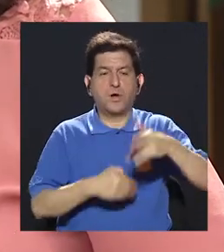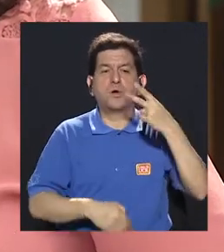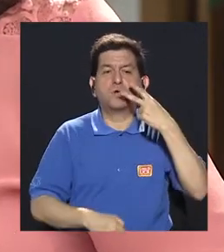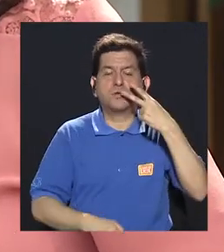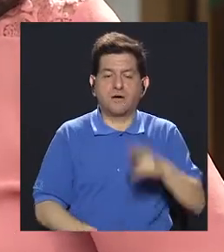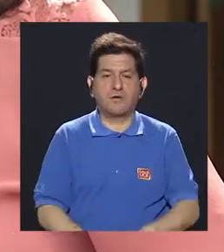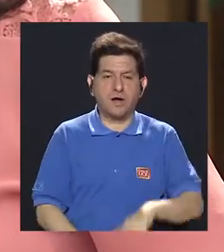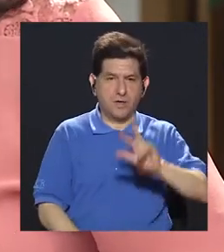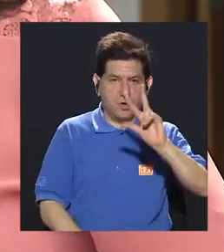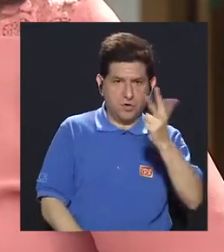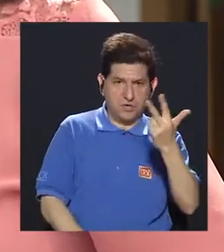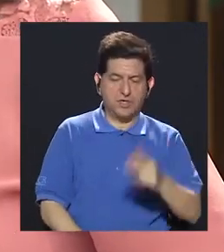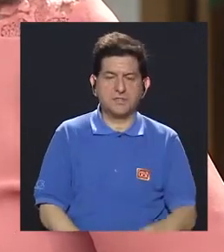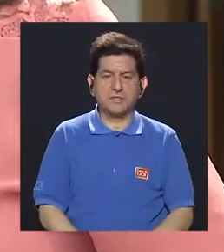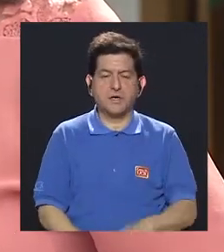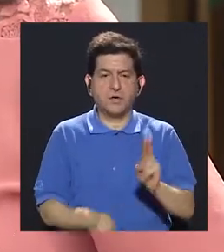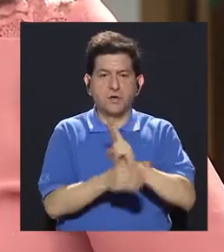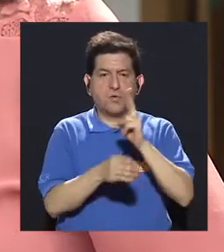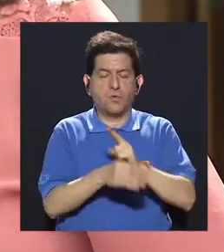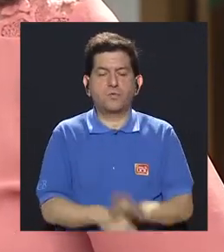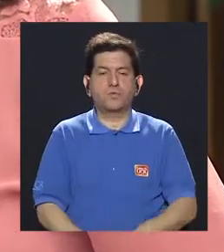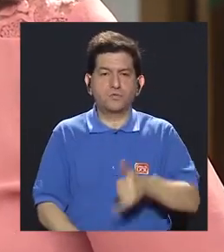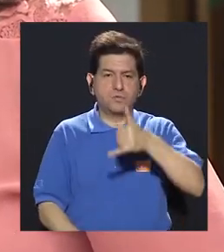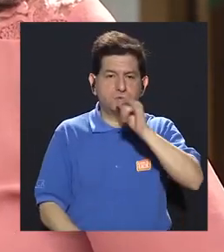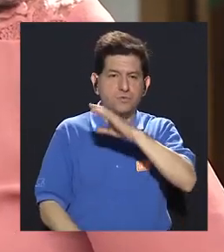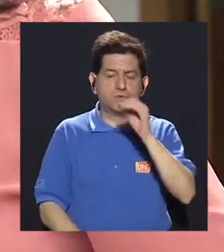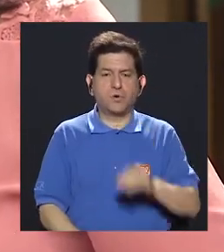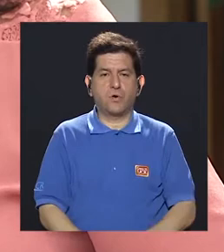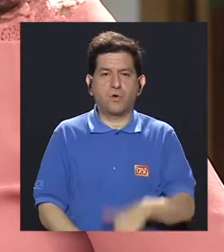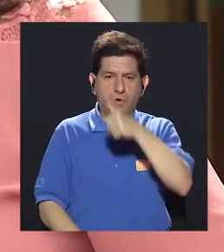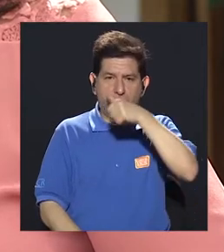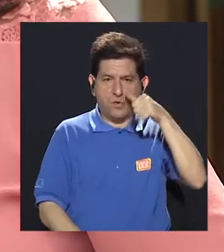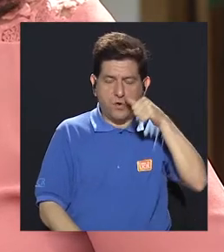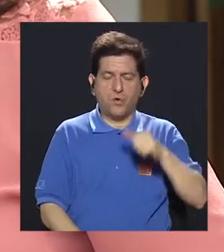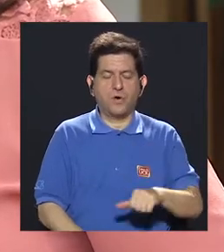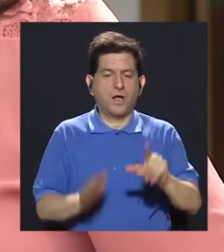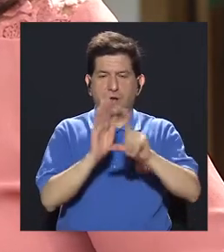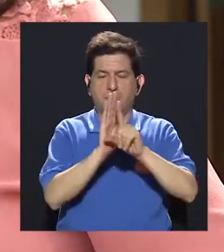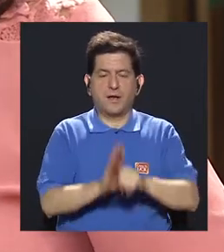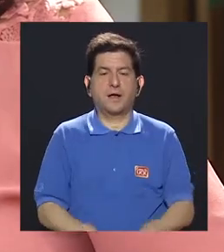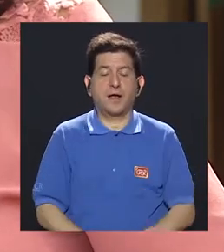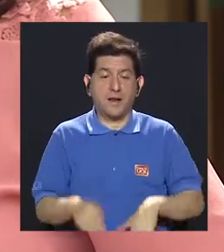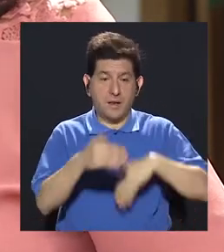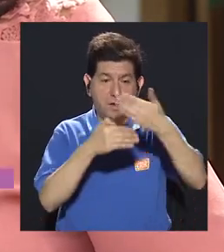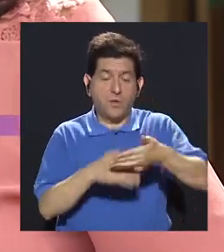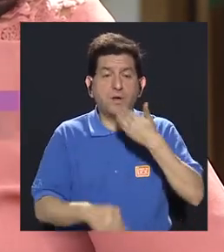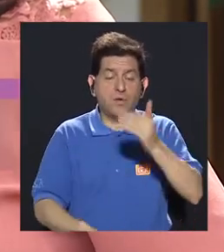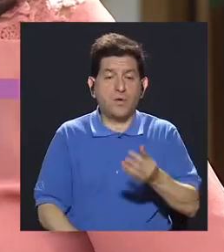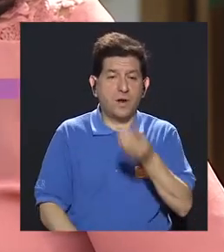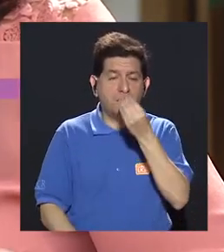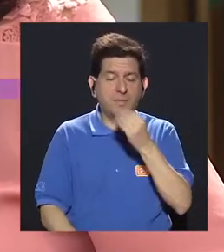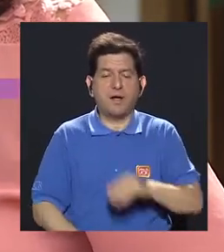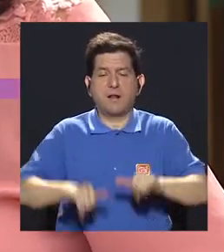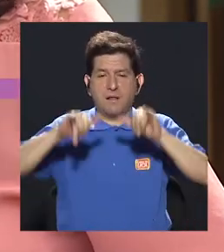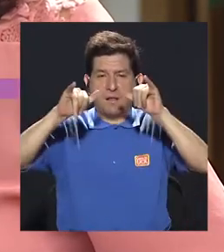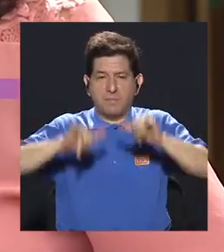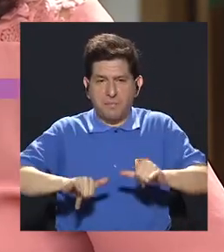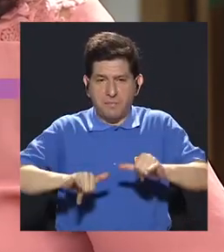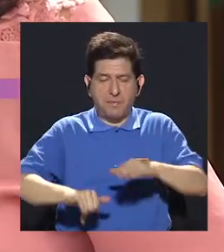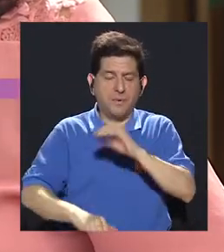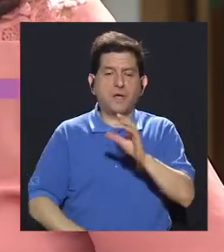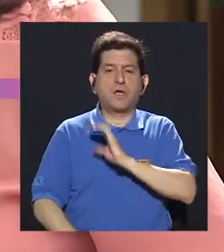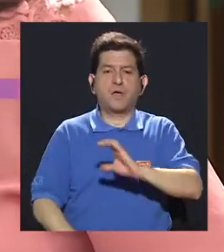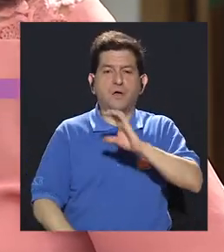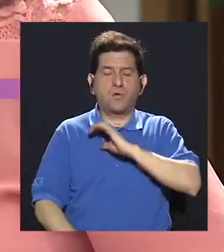tabaco. Tercero, el consumo de alcohol y drogas ilegales. Luego, la mala nutrición, el sedentarismo